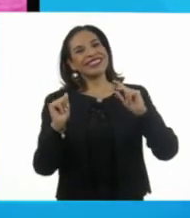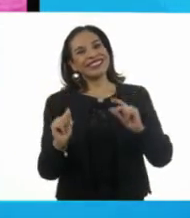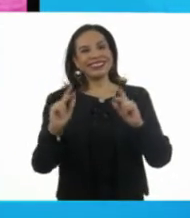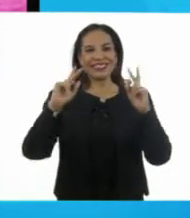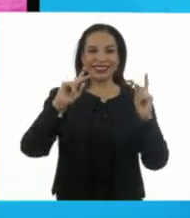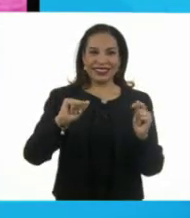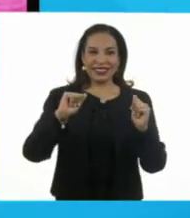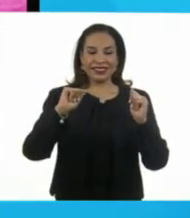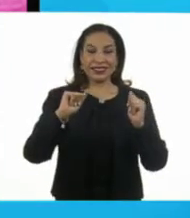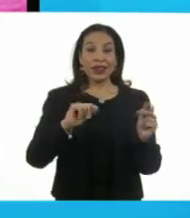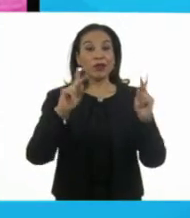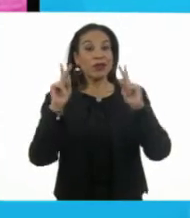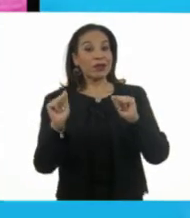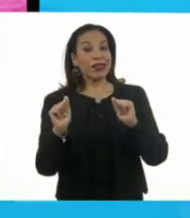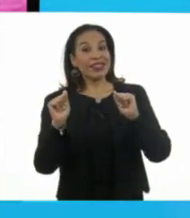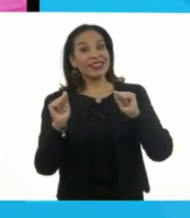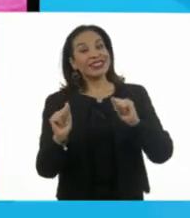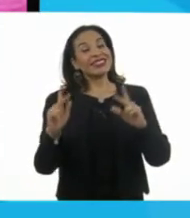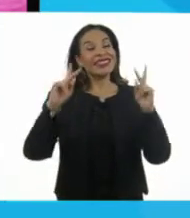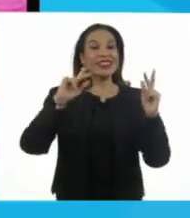papam.